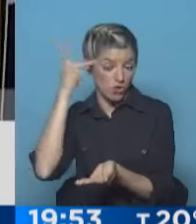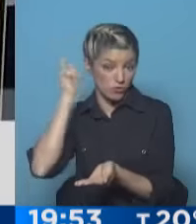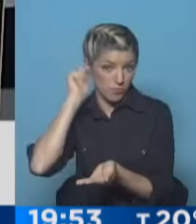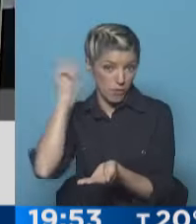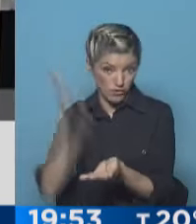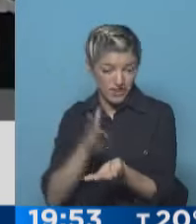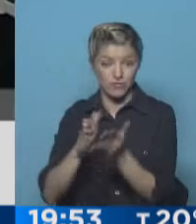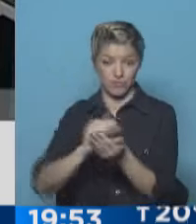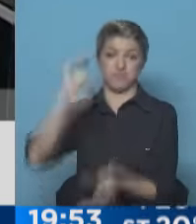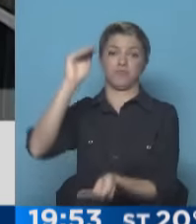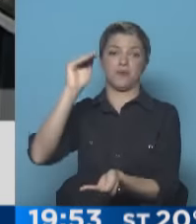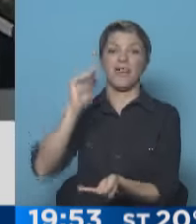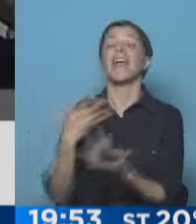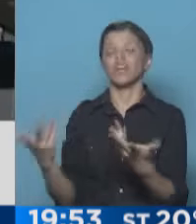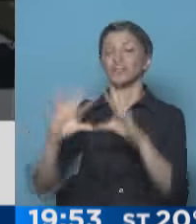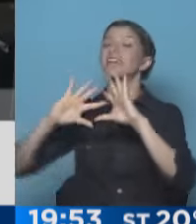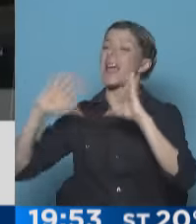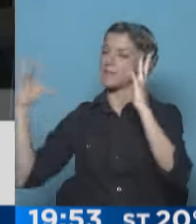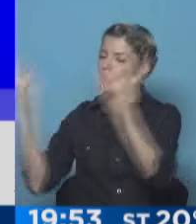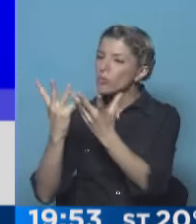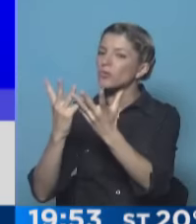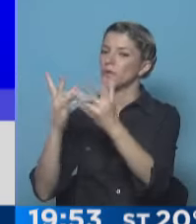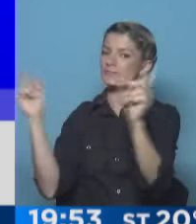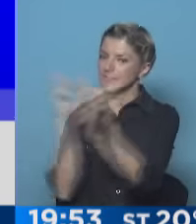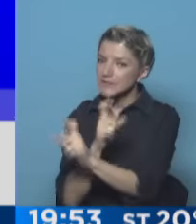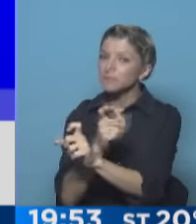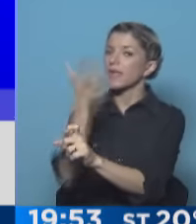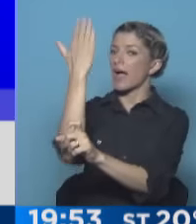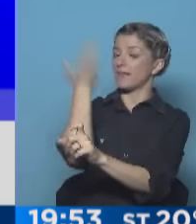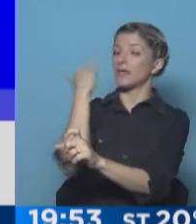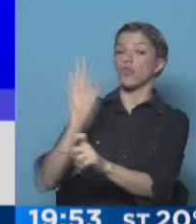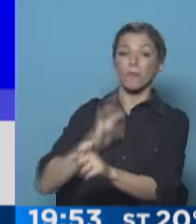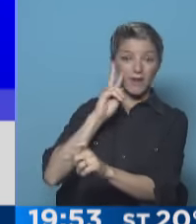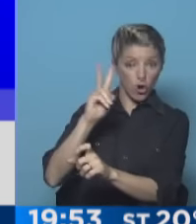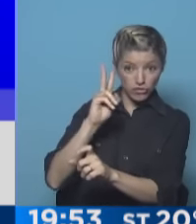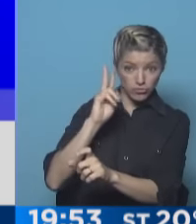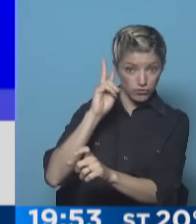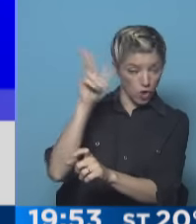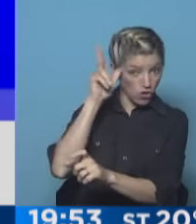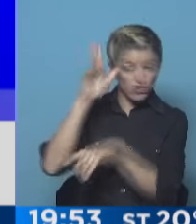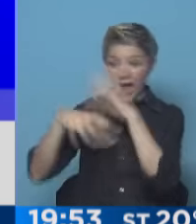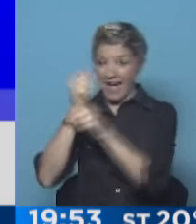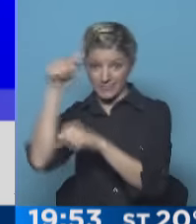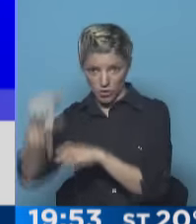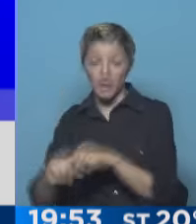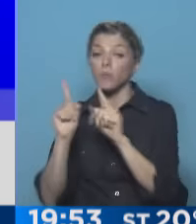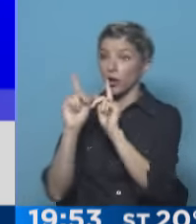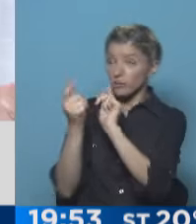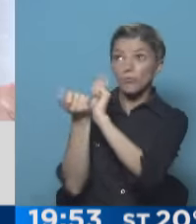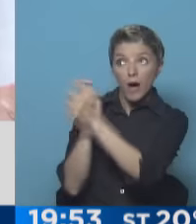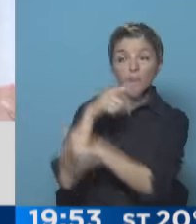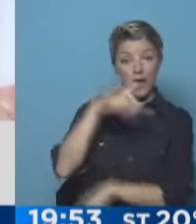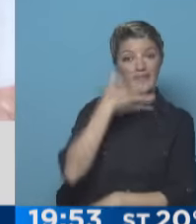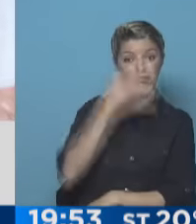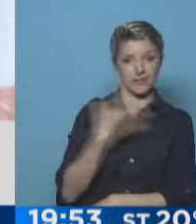económicamente está complicado desde 2008 la caída Lima brada a la fecha entonces hay que ir tomando decisiones en función de esos cambios gobernador